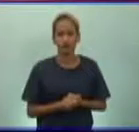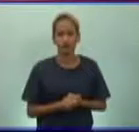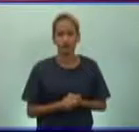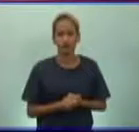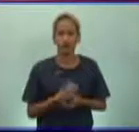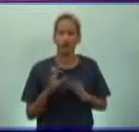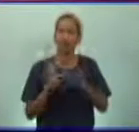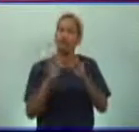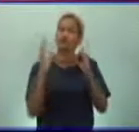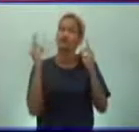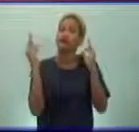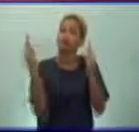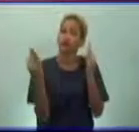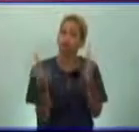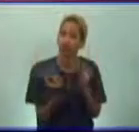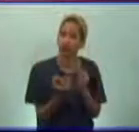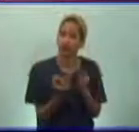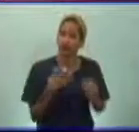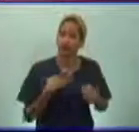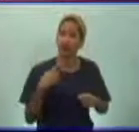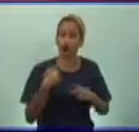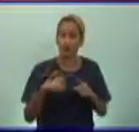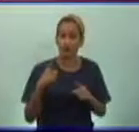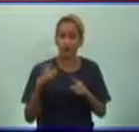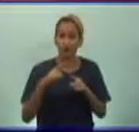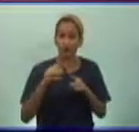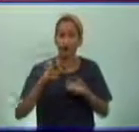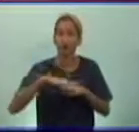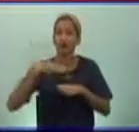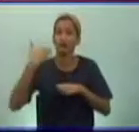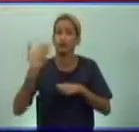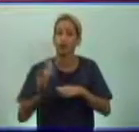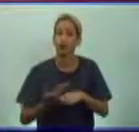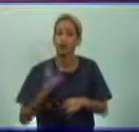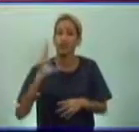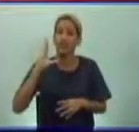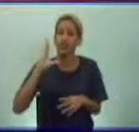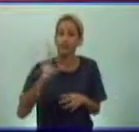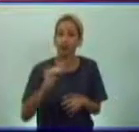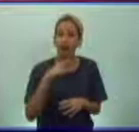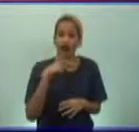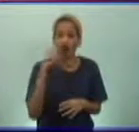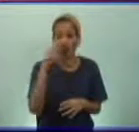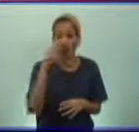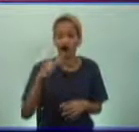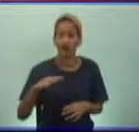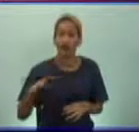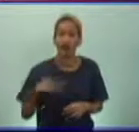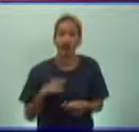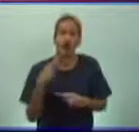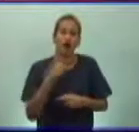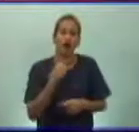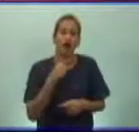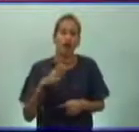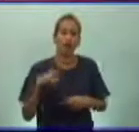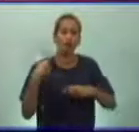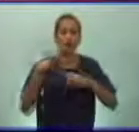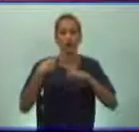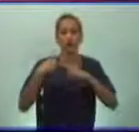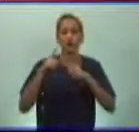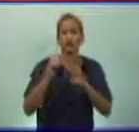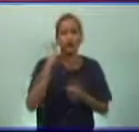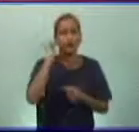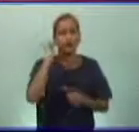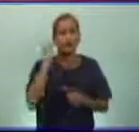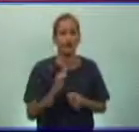Familiares, tienen otra tarea para después. Mencionarles a nuestros niños ejemplos de otras mujeres que también participaron